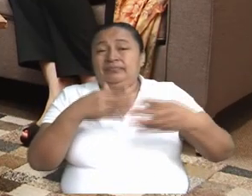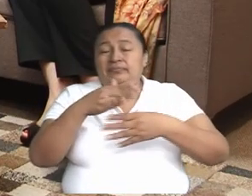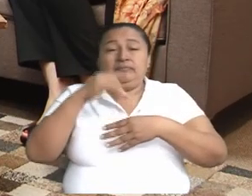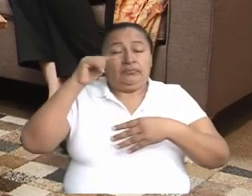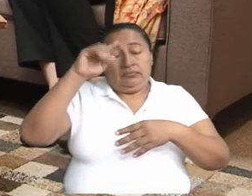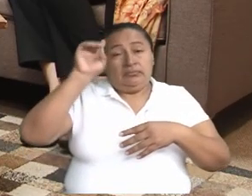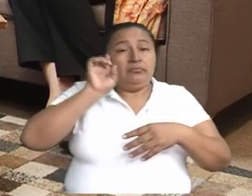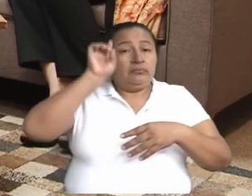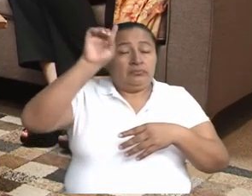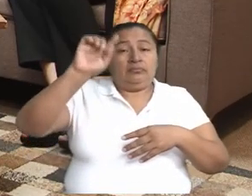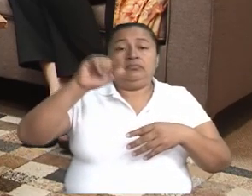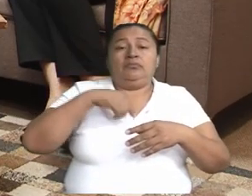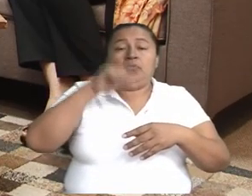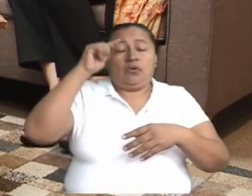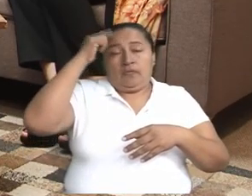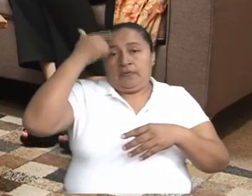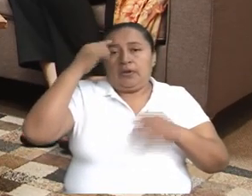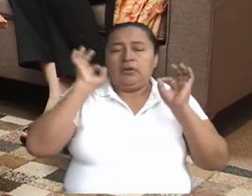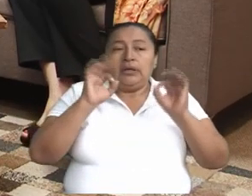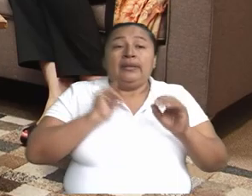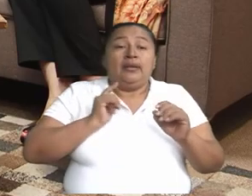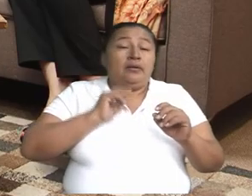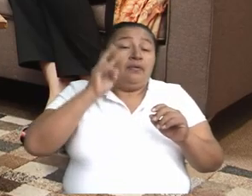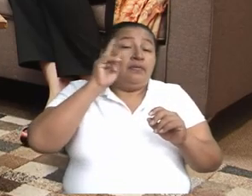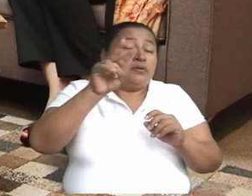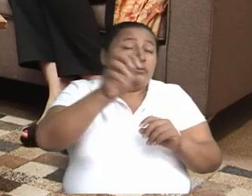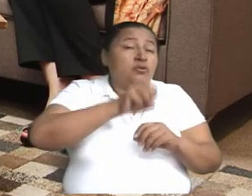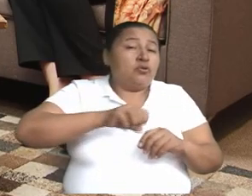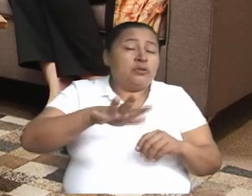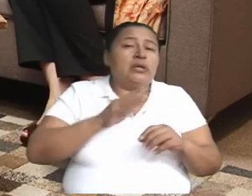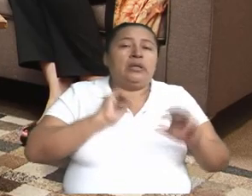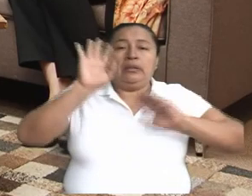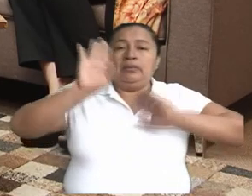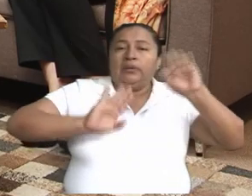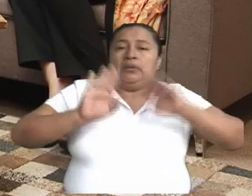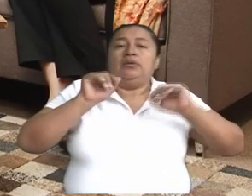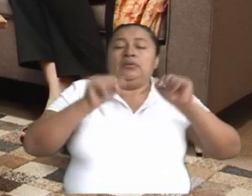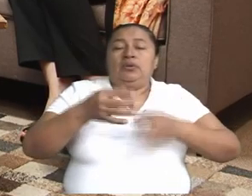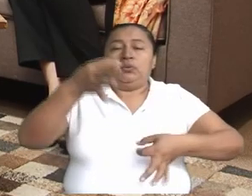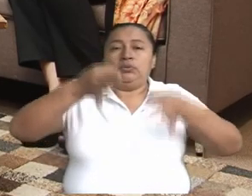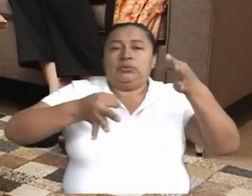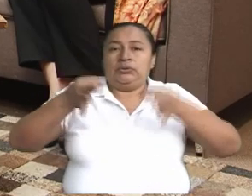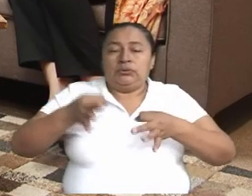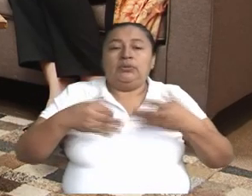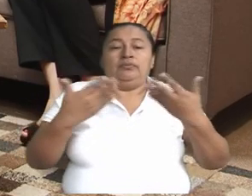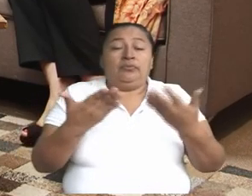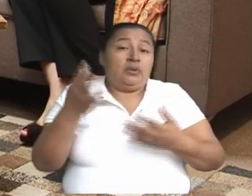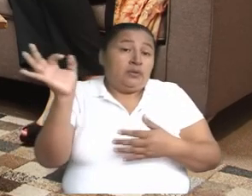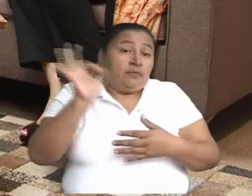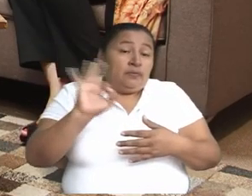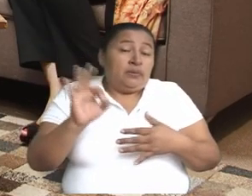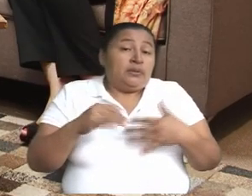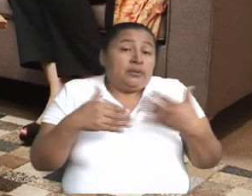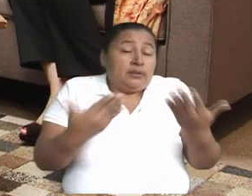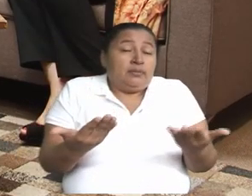gobiernos alternativos con una visión social, democrática, de justicia, de tal forma